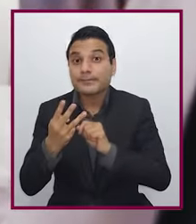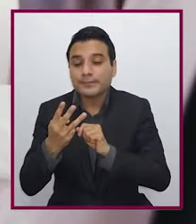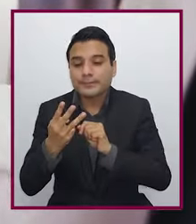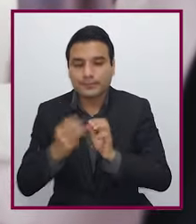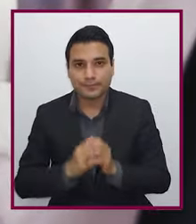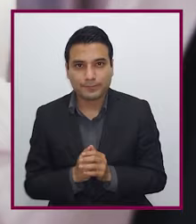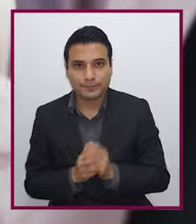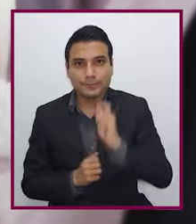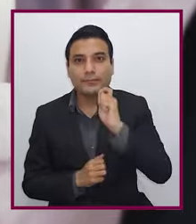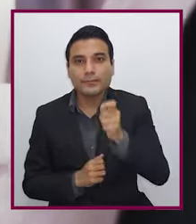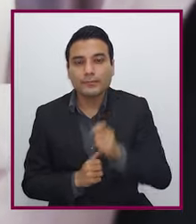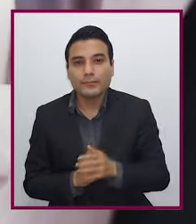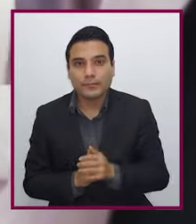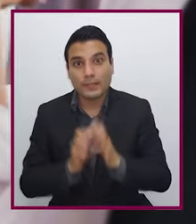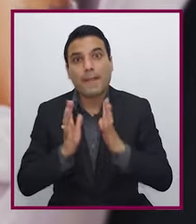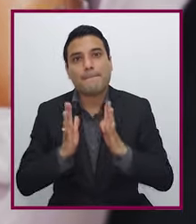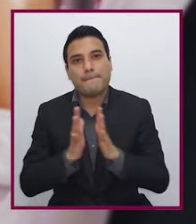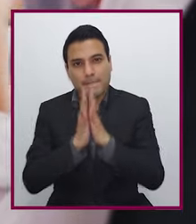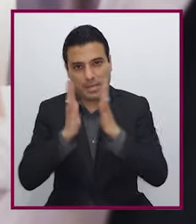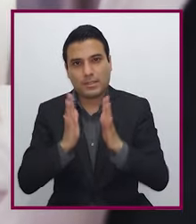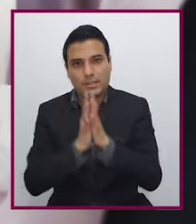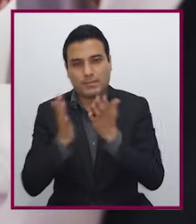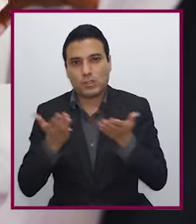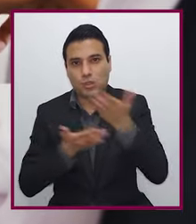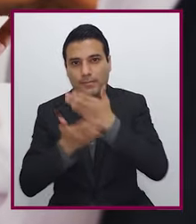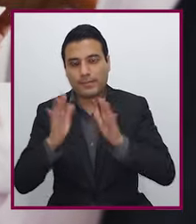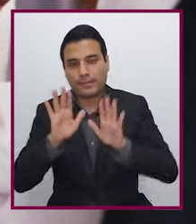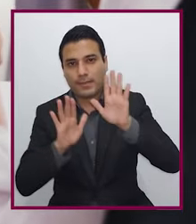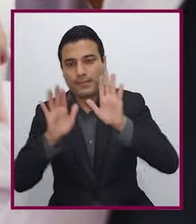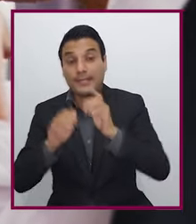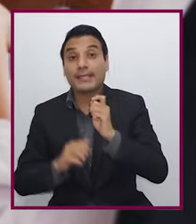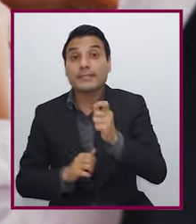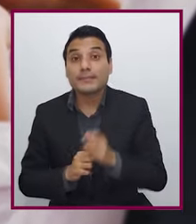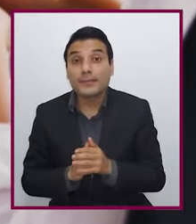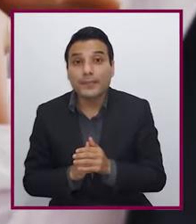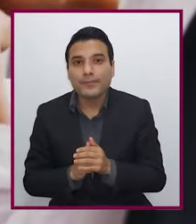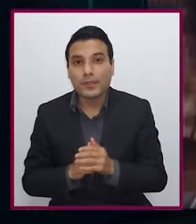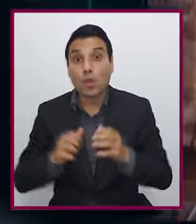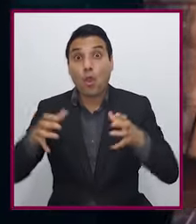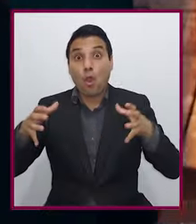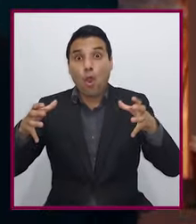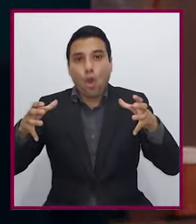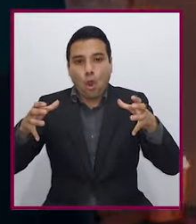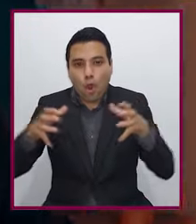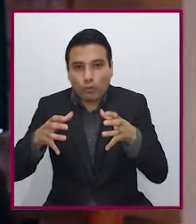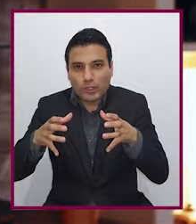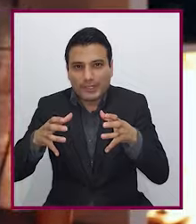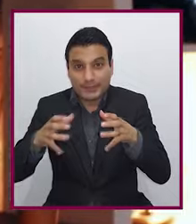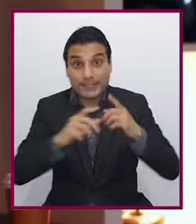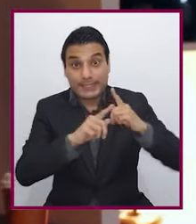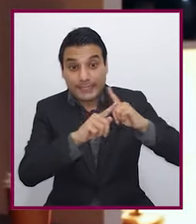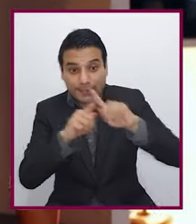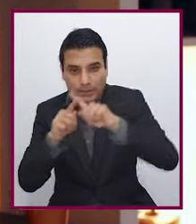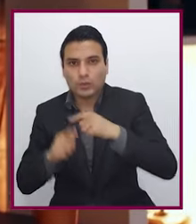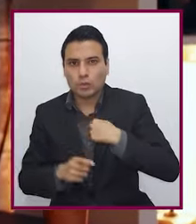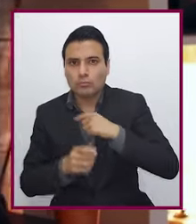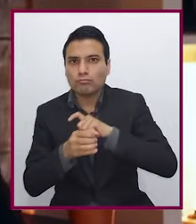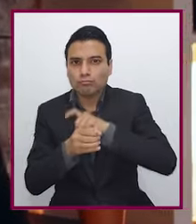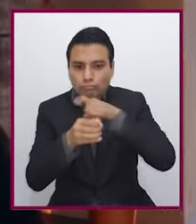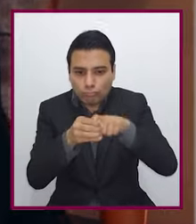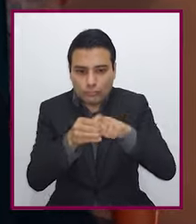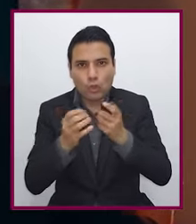último, tenemos la habilidad de la participación, que incluye conectarse con comunidades